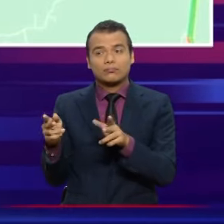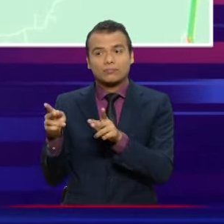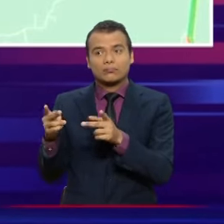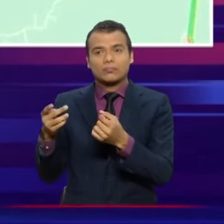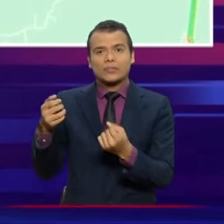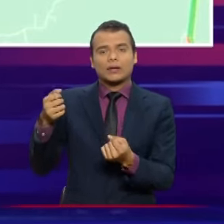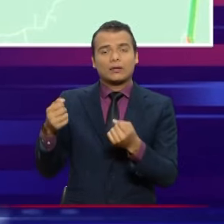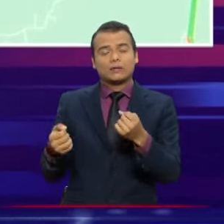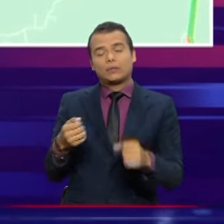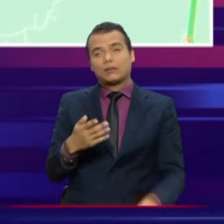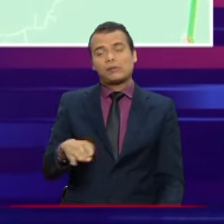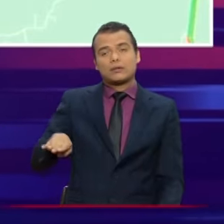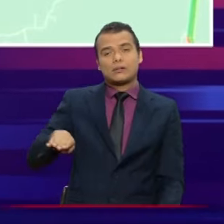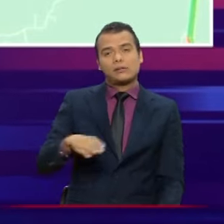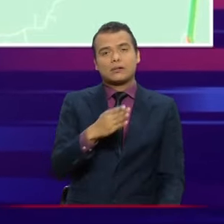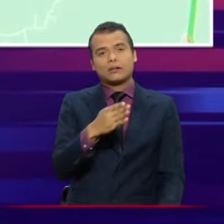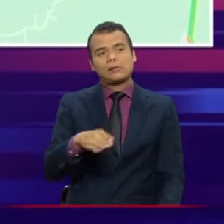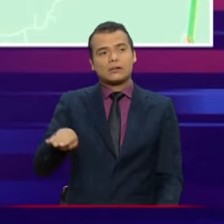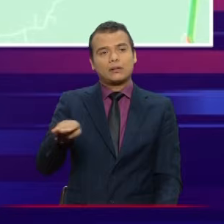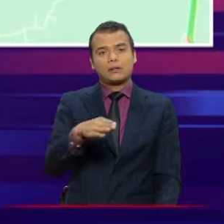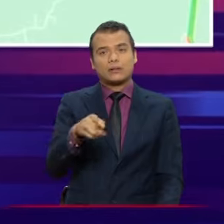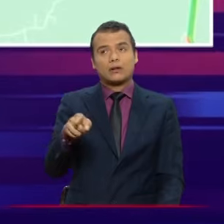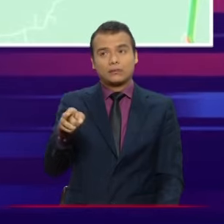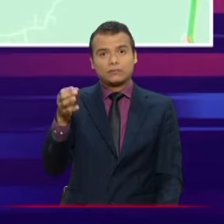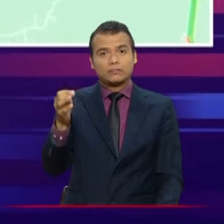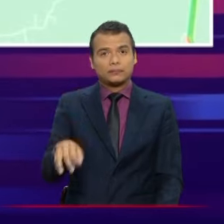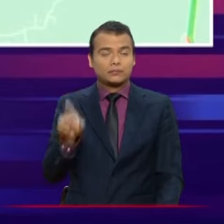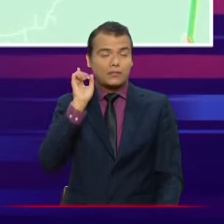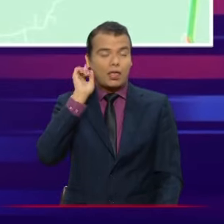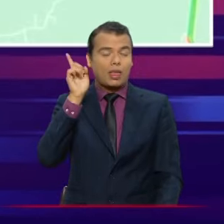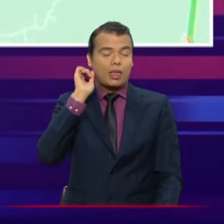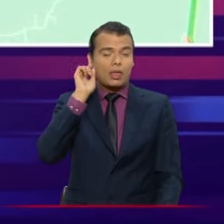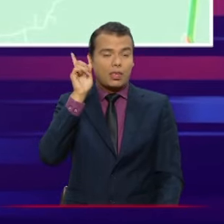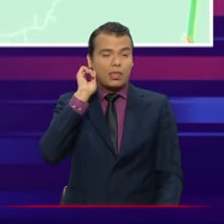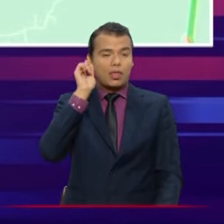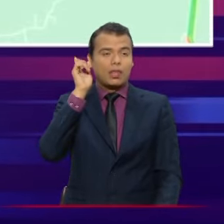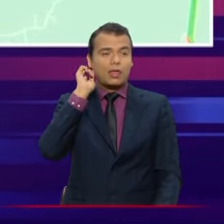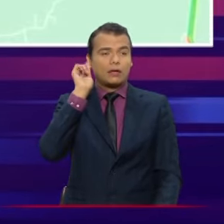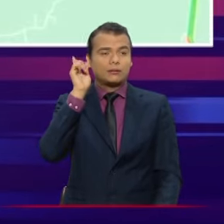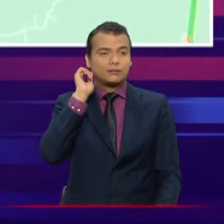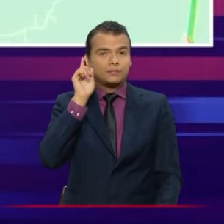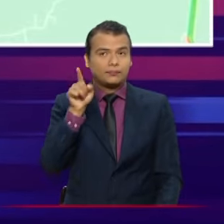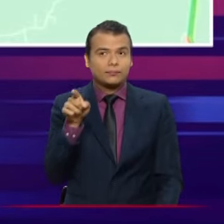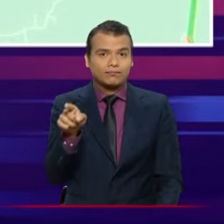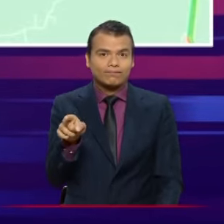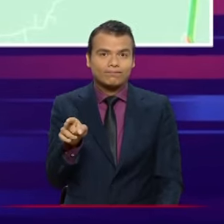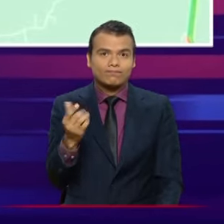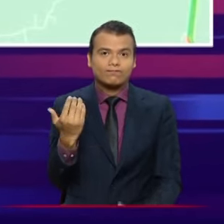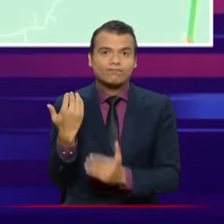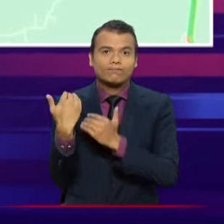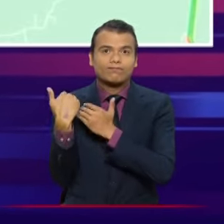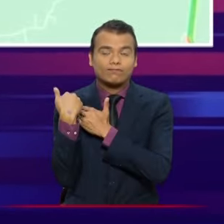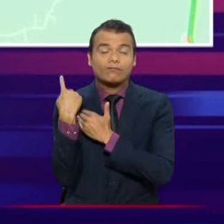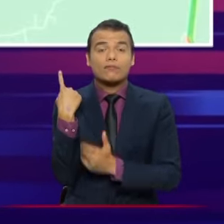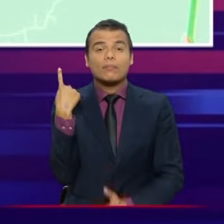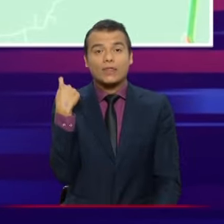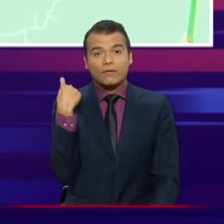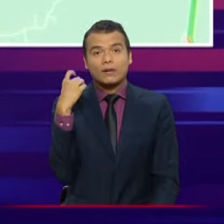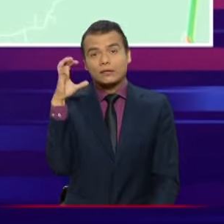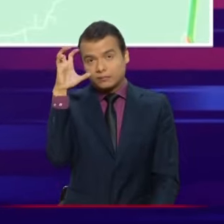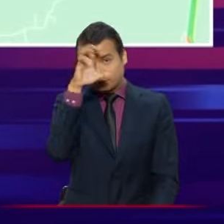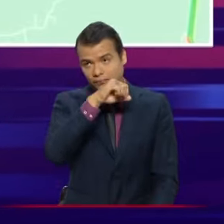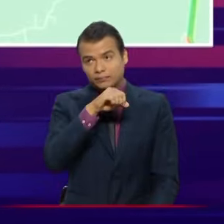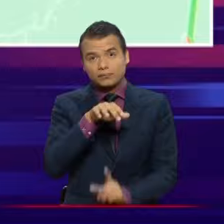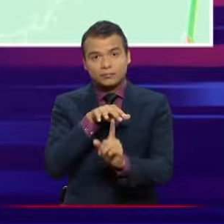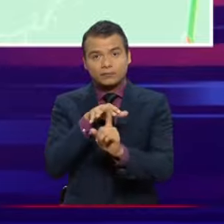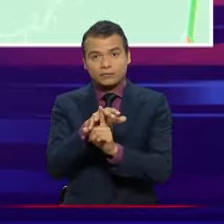conductor. Este conductor iba en estado de embriaguez, grado 3. Este acto irresponsable genera no solamente hoy reportar